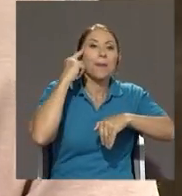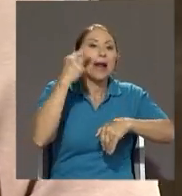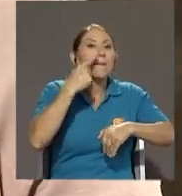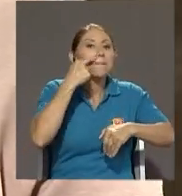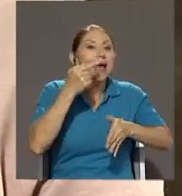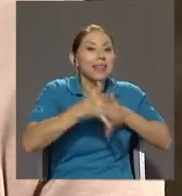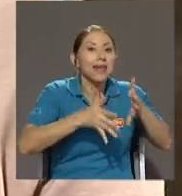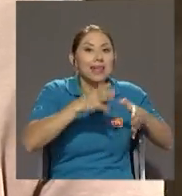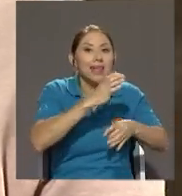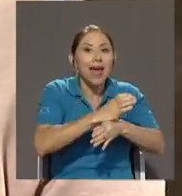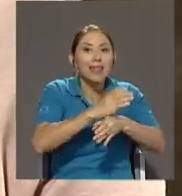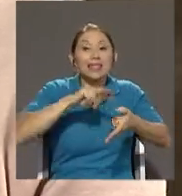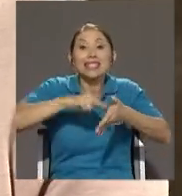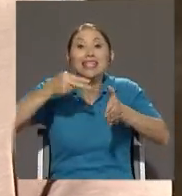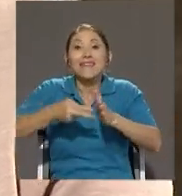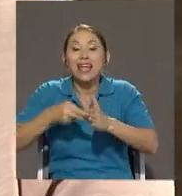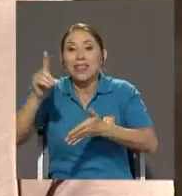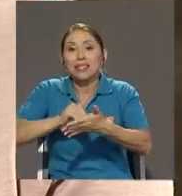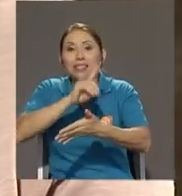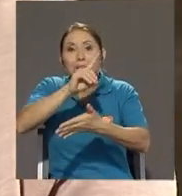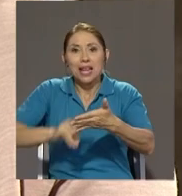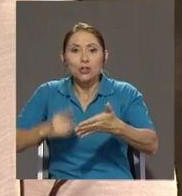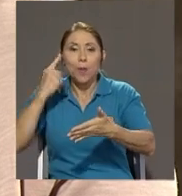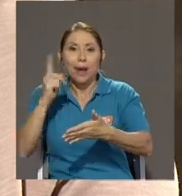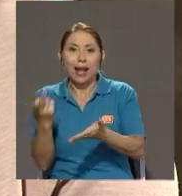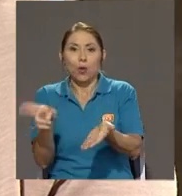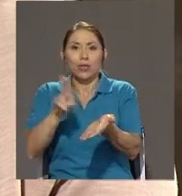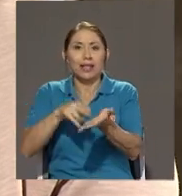las mujeres en la contratación, porque